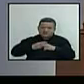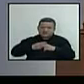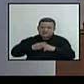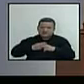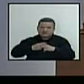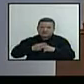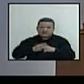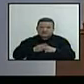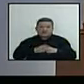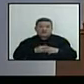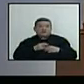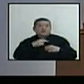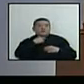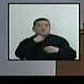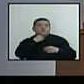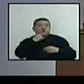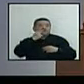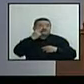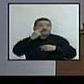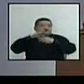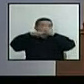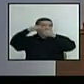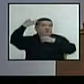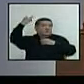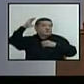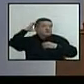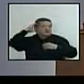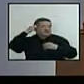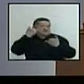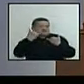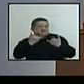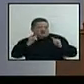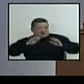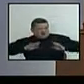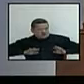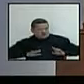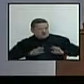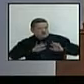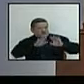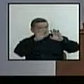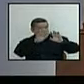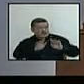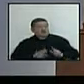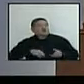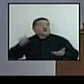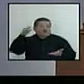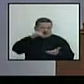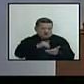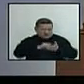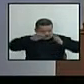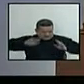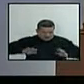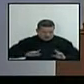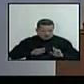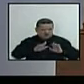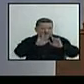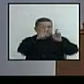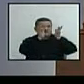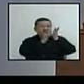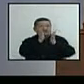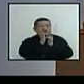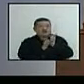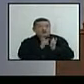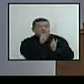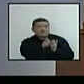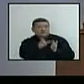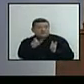Entonces vino una voz del cielo: lo he glorificado y volveré a glorificarlo. La gente que